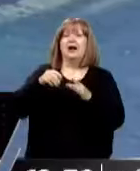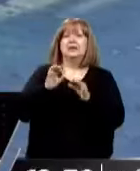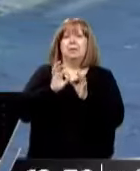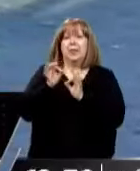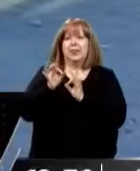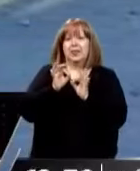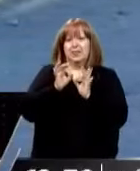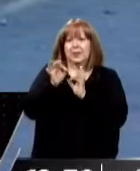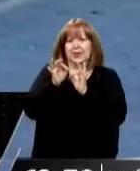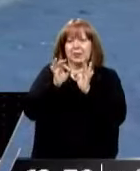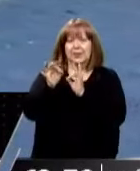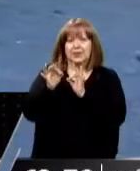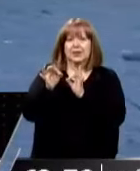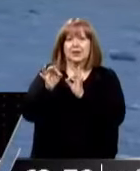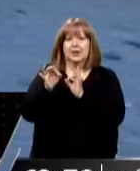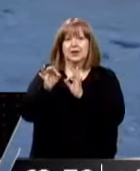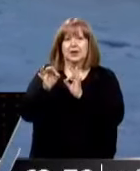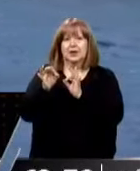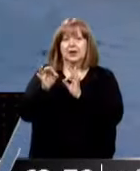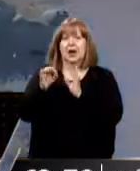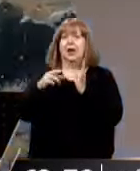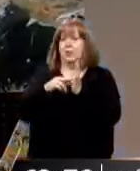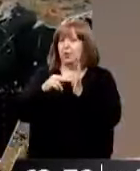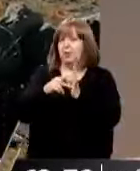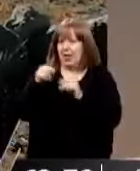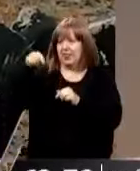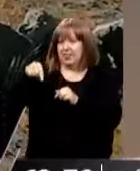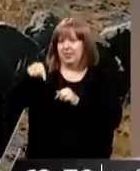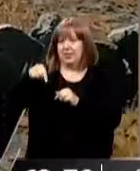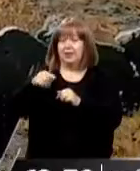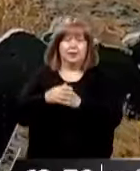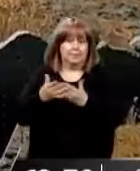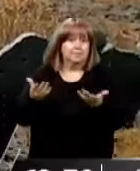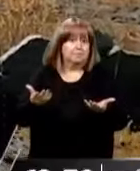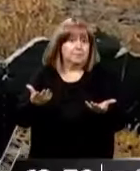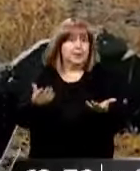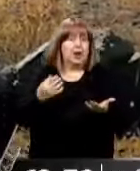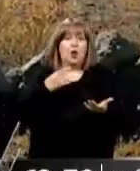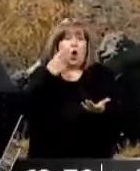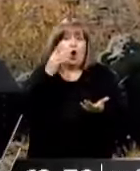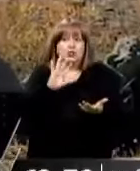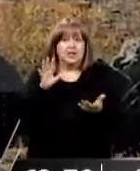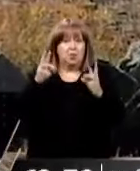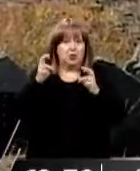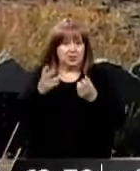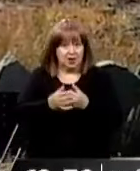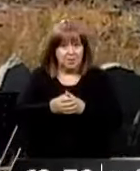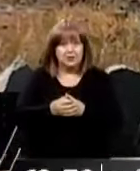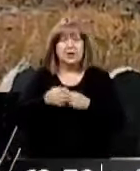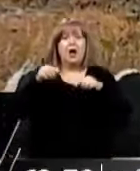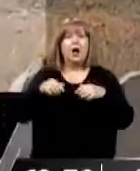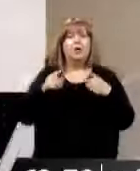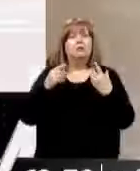poco contempladas. Bueno, sí. Problemáticas que conocemos poco, ¿no? Y está bueno conocerlo más porque justamente ya estamos en contacto y